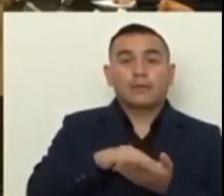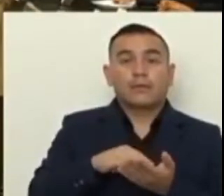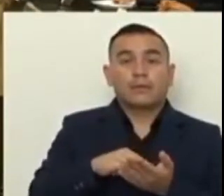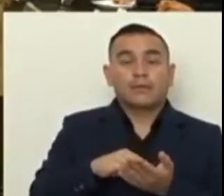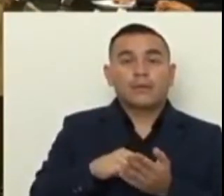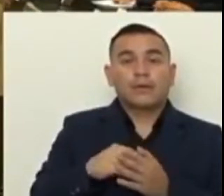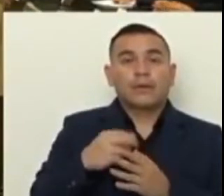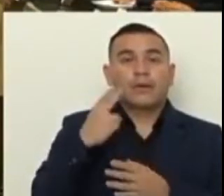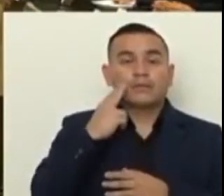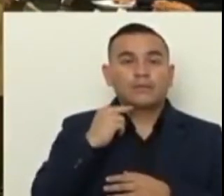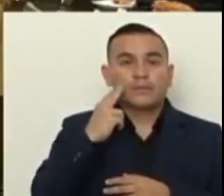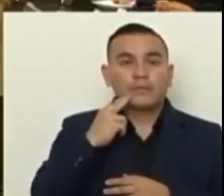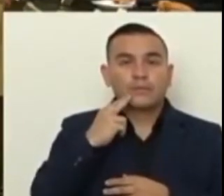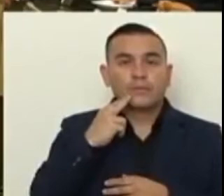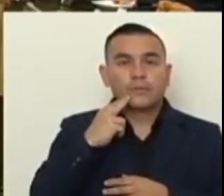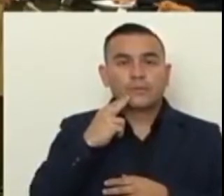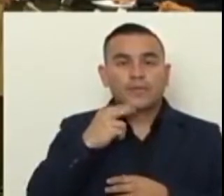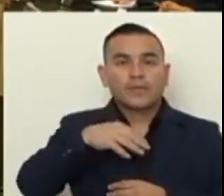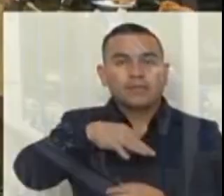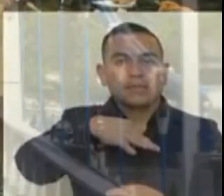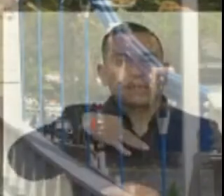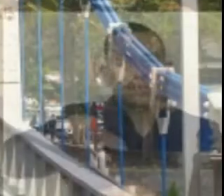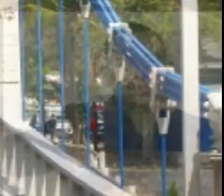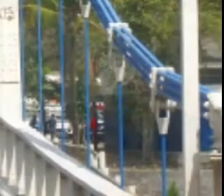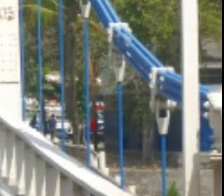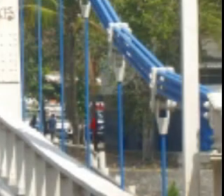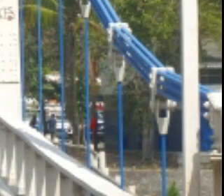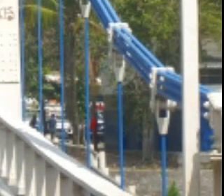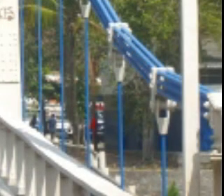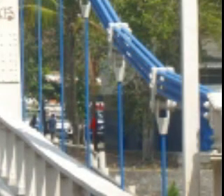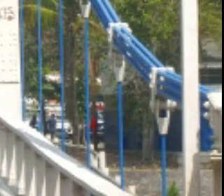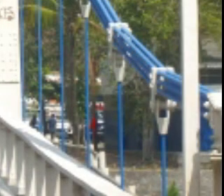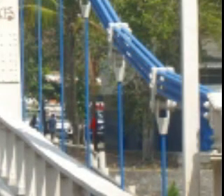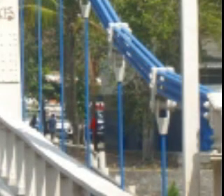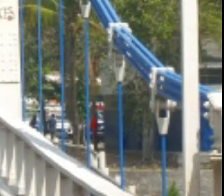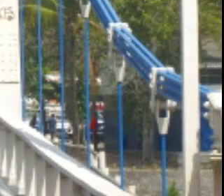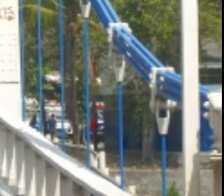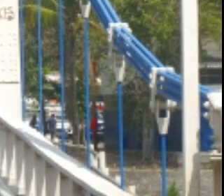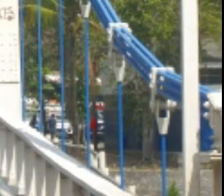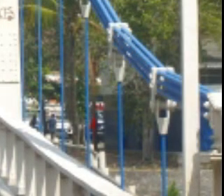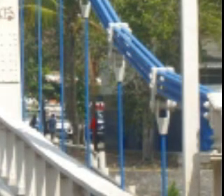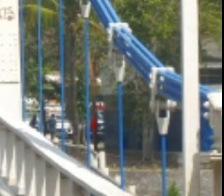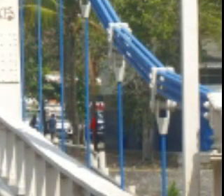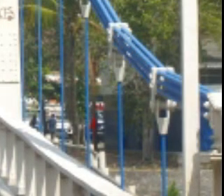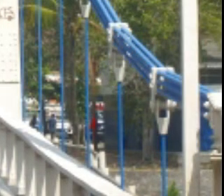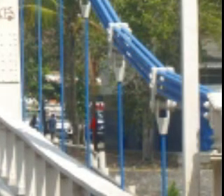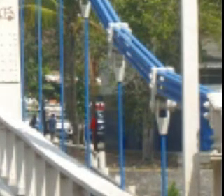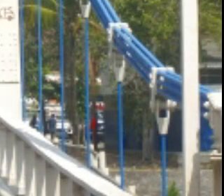no pagan aranceles. Todos los productos que entran de Guatemala, por ejemplo,